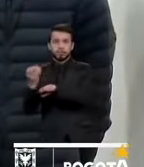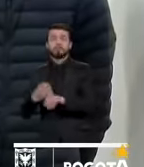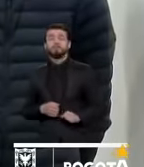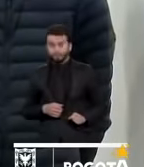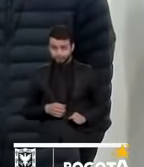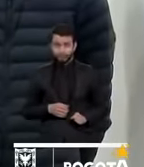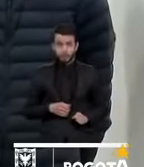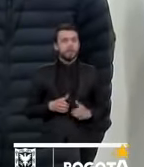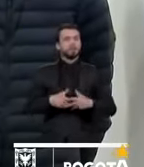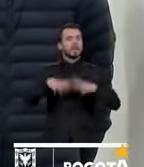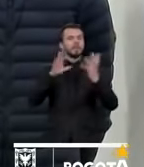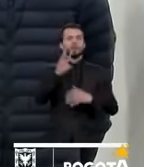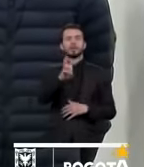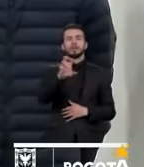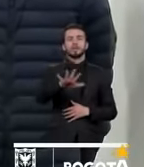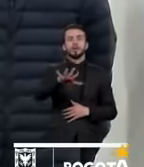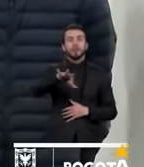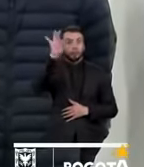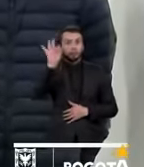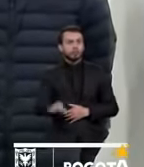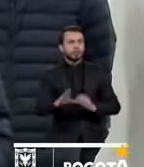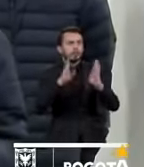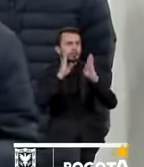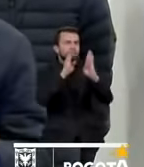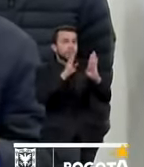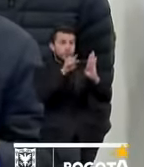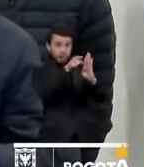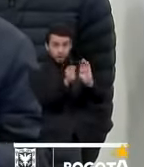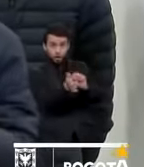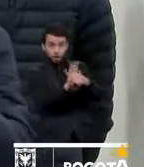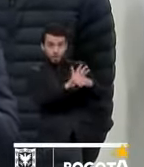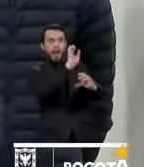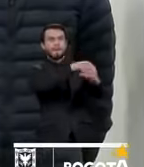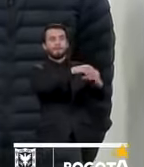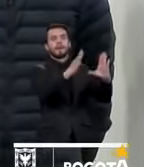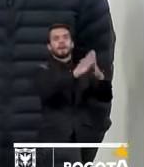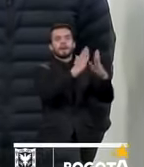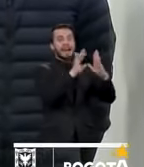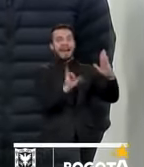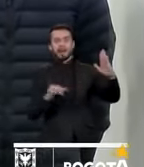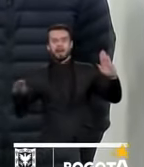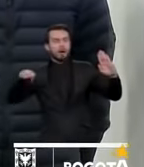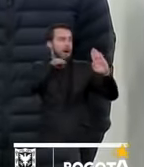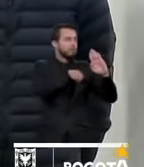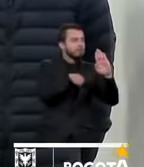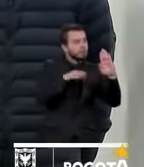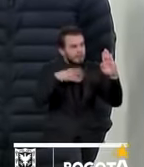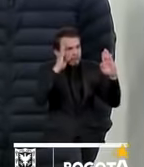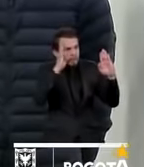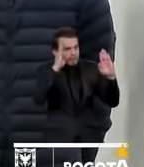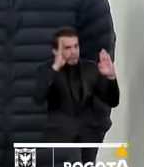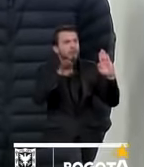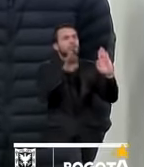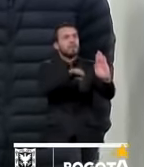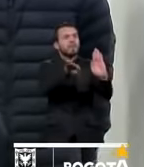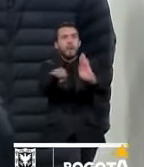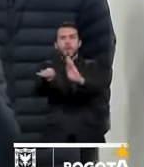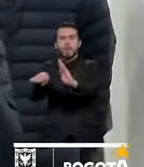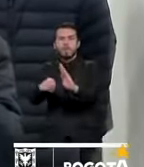su domicilio mientras nos preparábamos para la expansión en la red de salud que nos va a permitir pasar